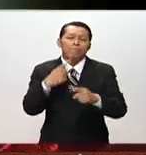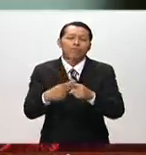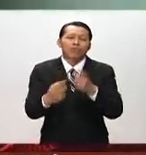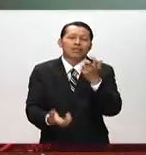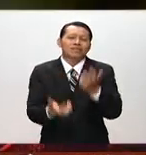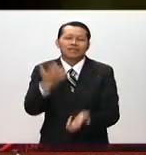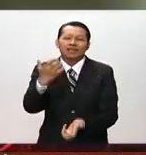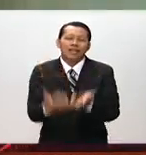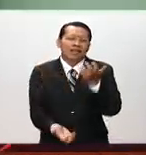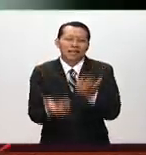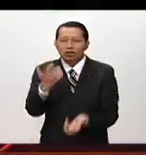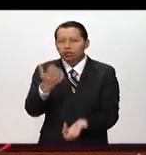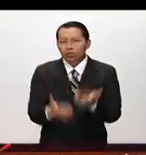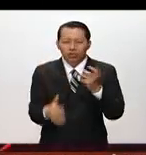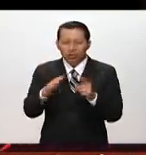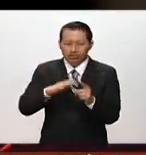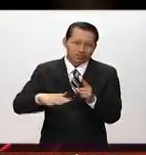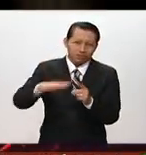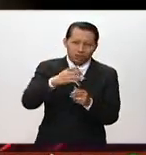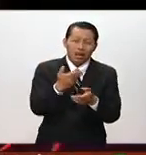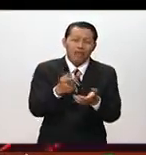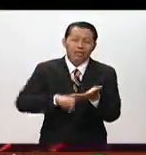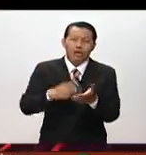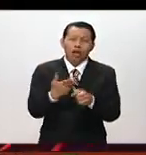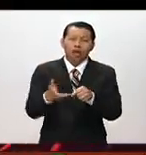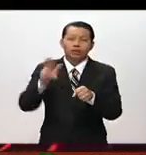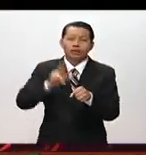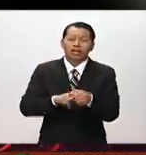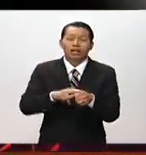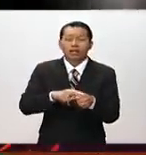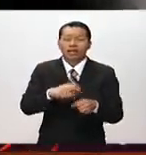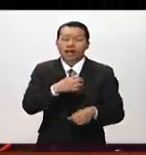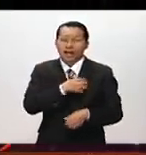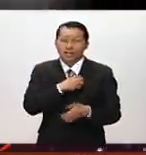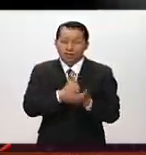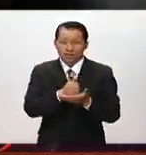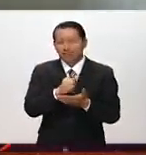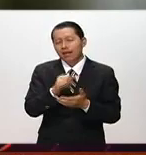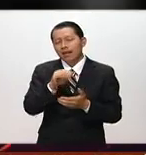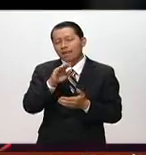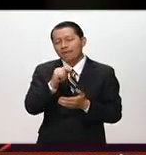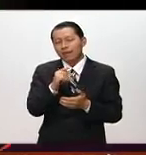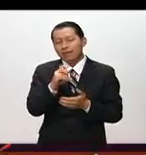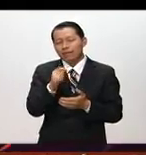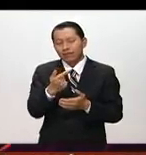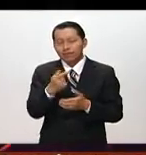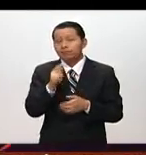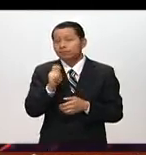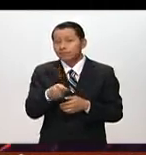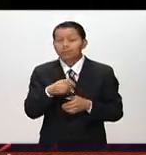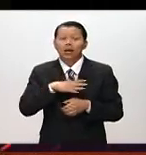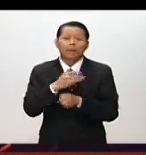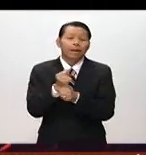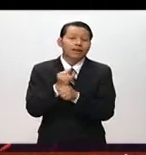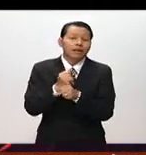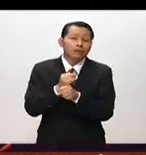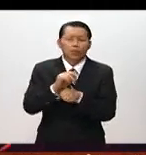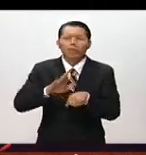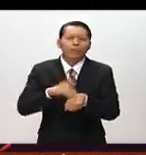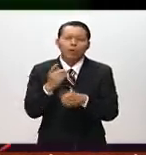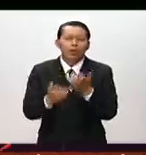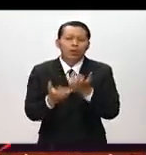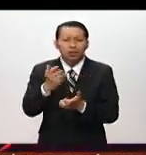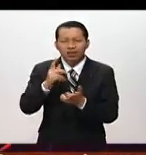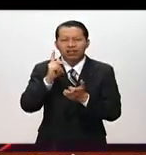incendio que se registró en el área de maternidad de un hospital de la capital allí en Bagdad. De De acuerdo con las investigaciones, el origen del siniestro fue